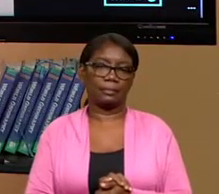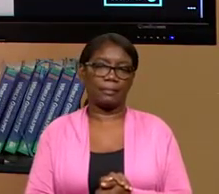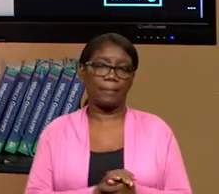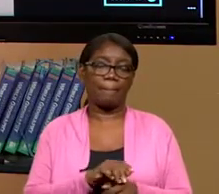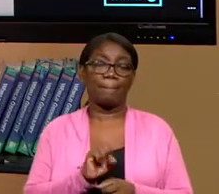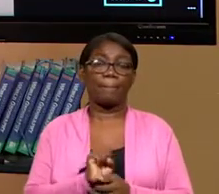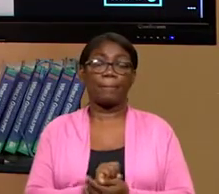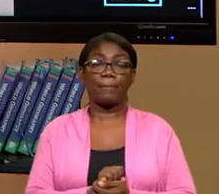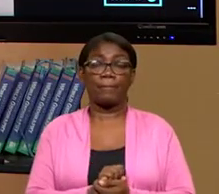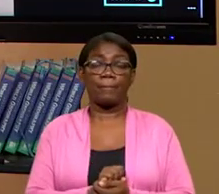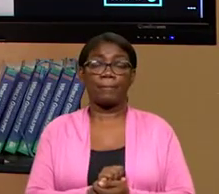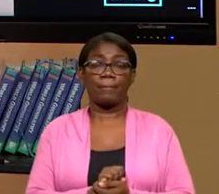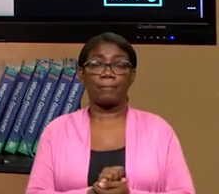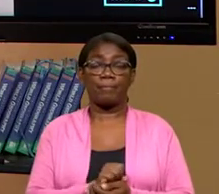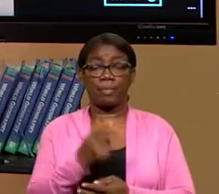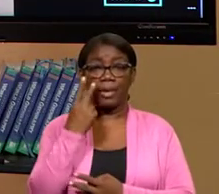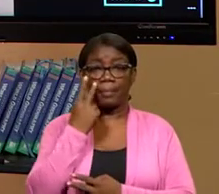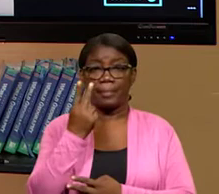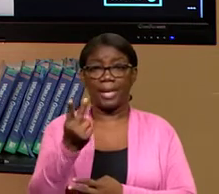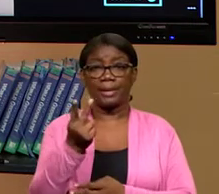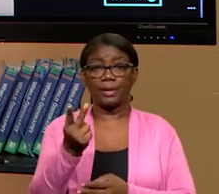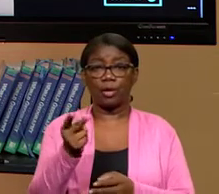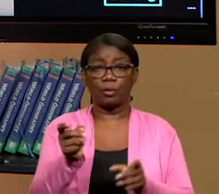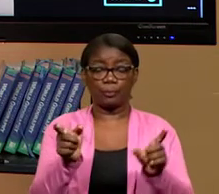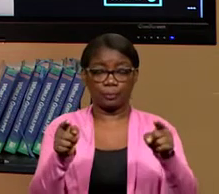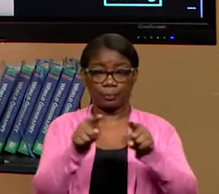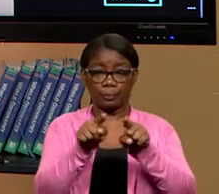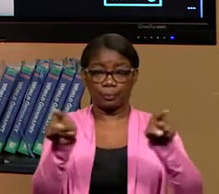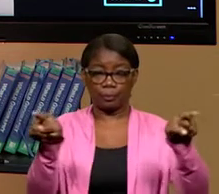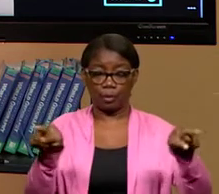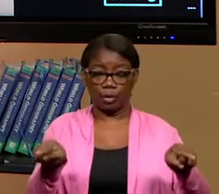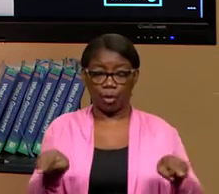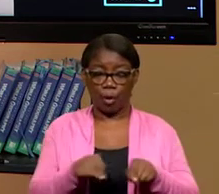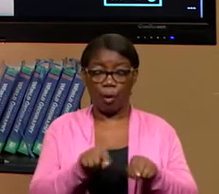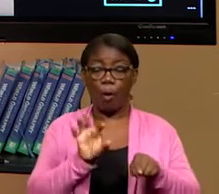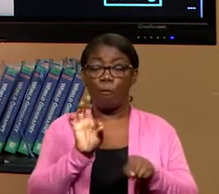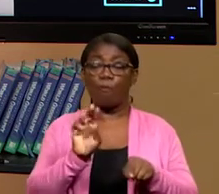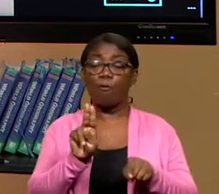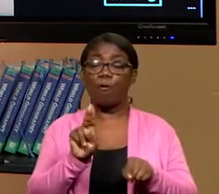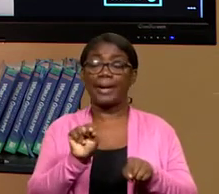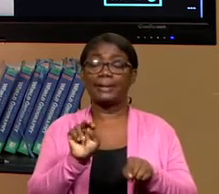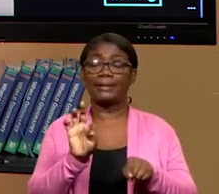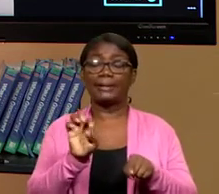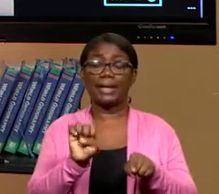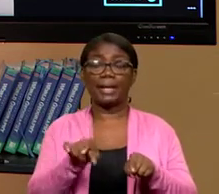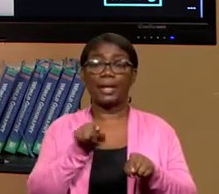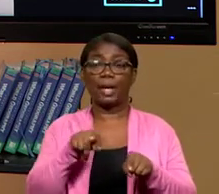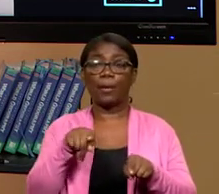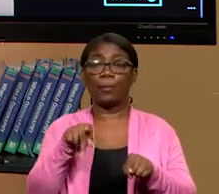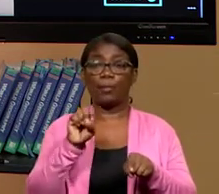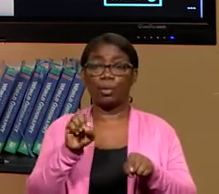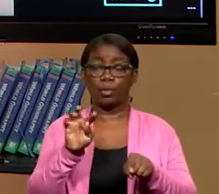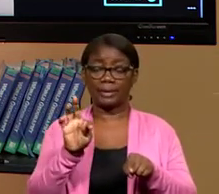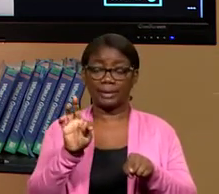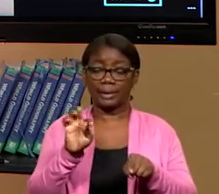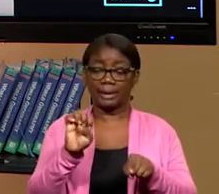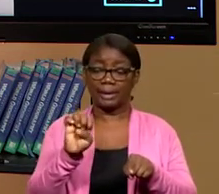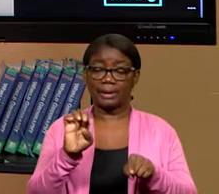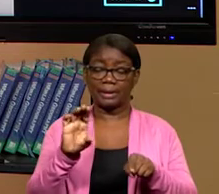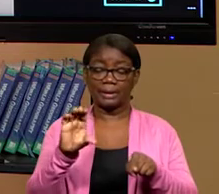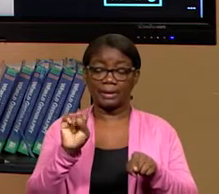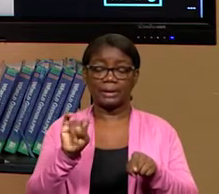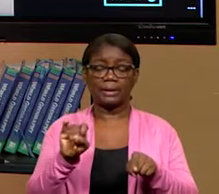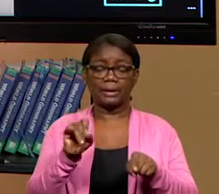Bien, observando la fuente de potencia y enfocándonos en el funcionamiento, normalmente la fuente